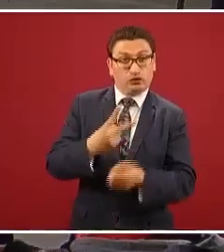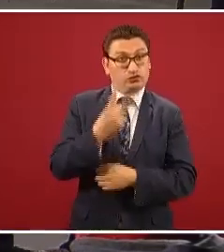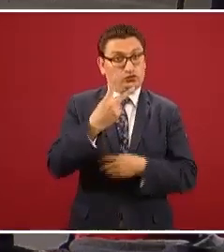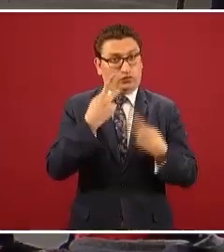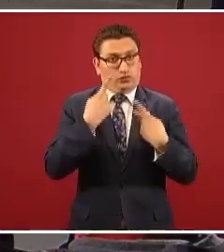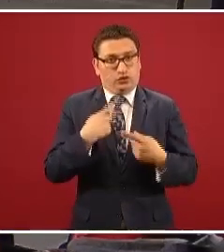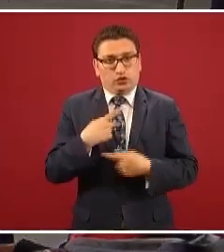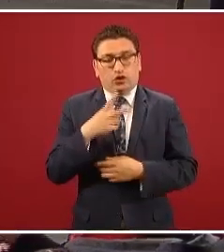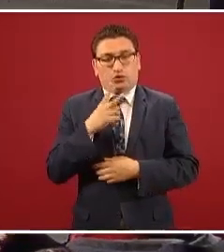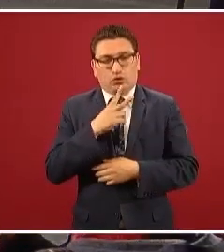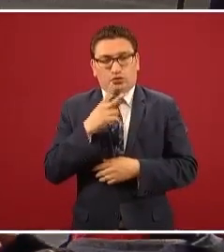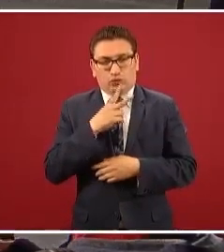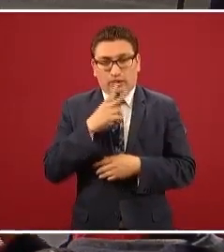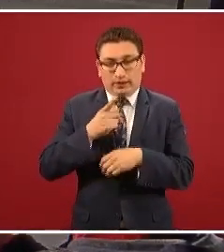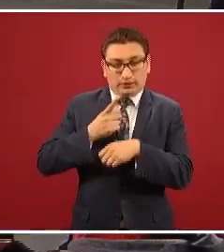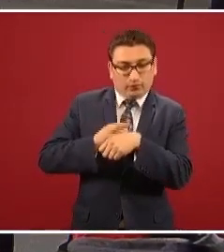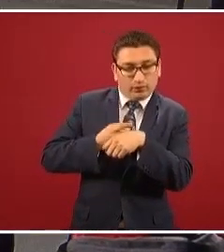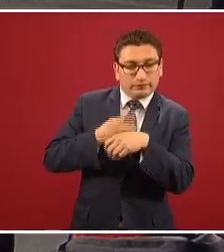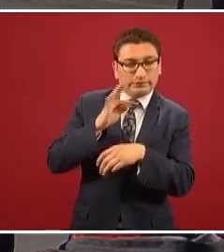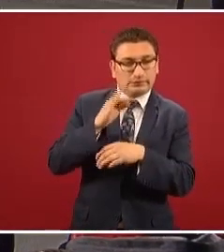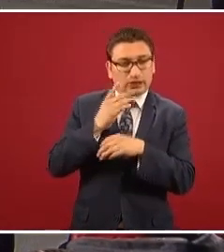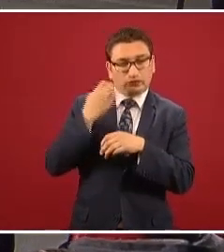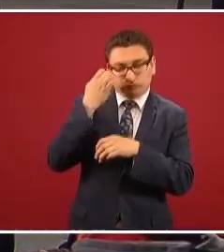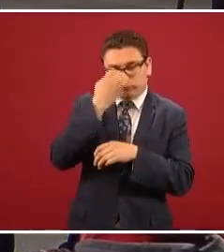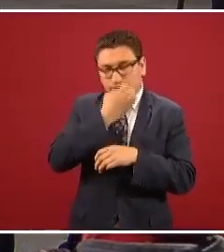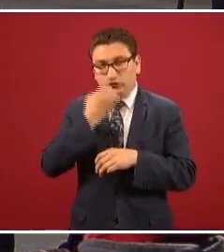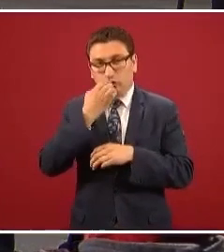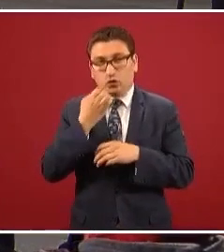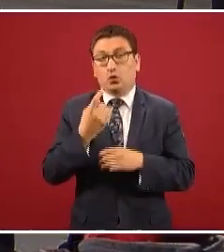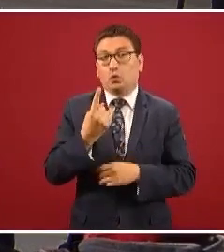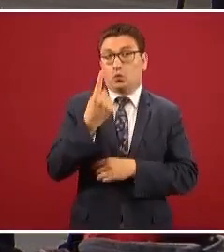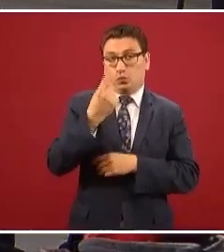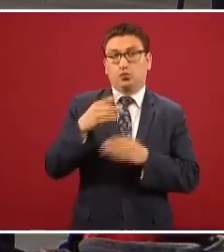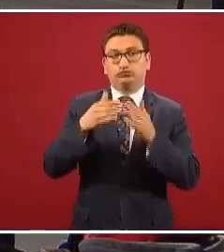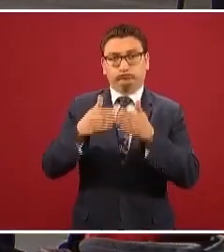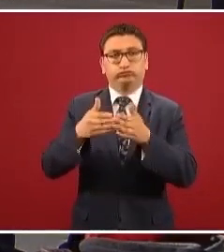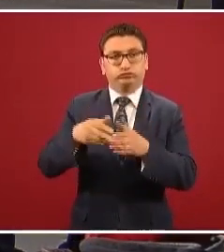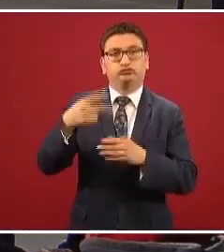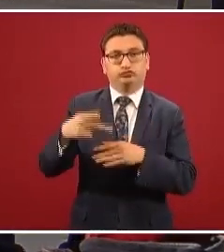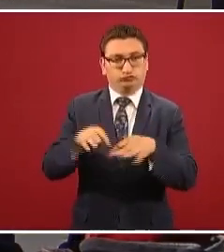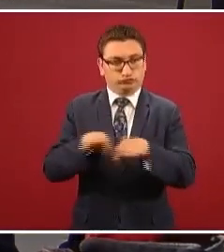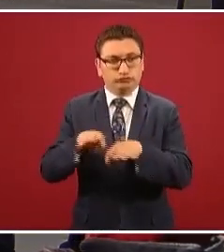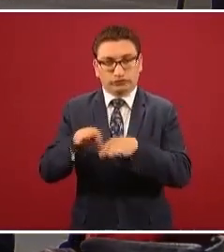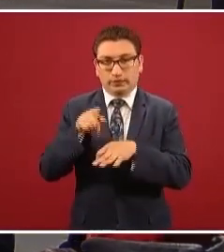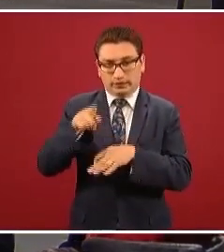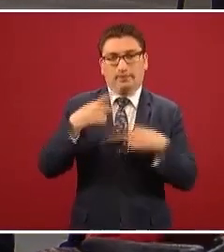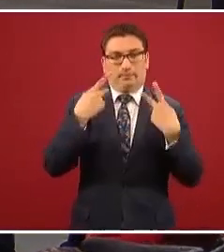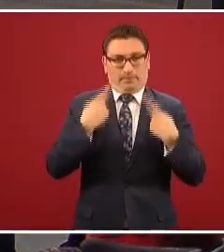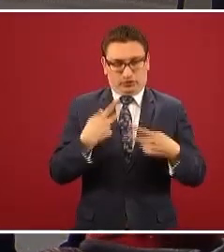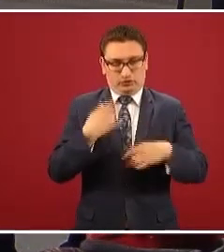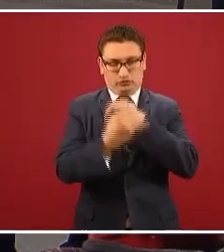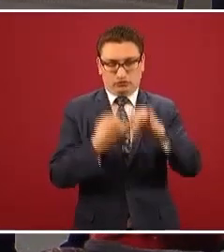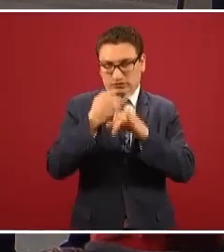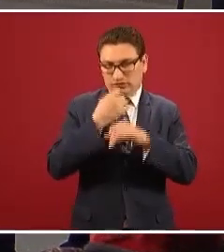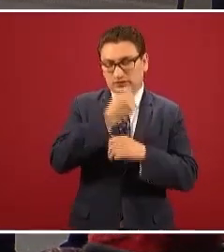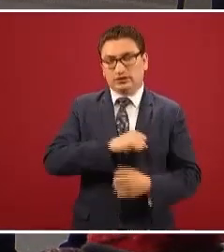síntomas respiratorios, uno miembro de la tripulación y que el personal de Sanidad Internacional que coordina la